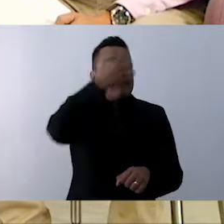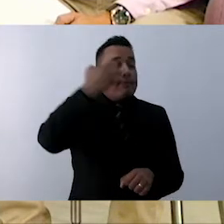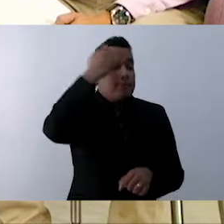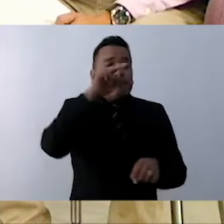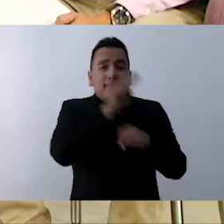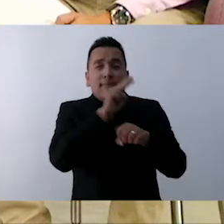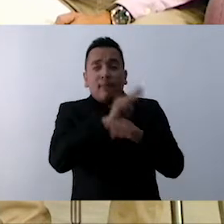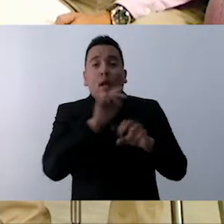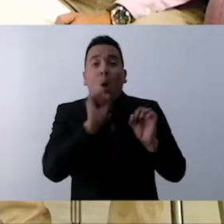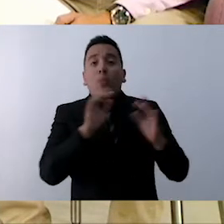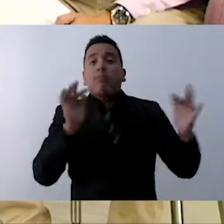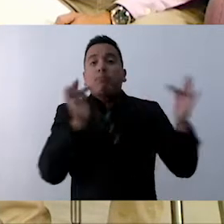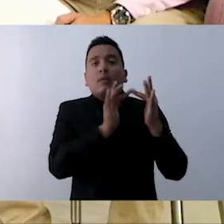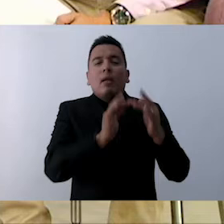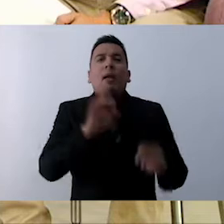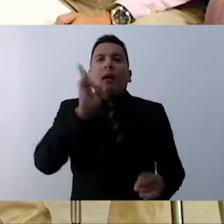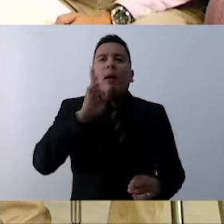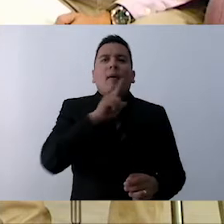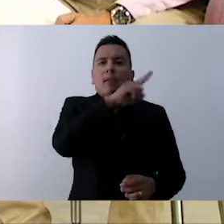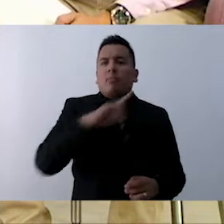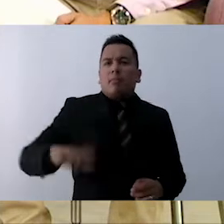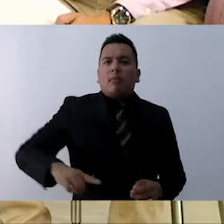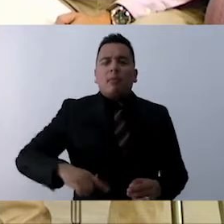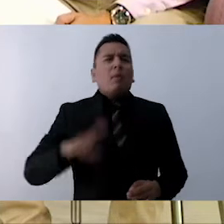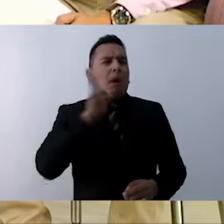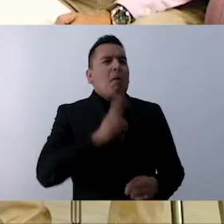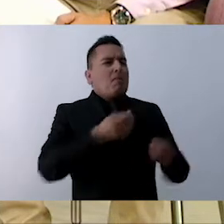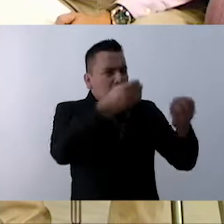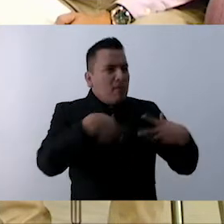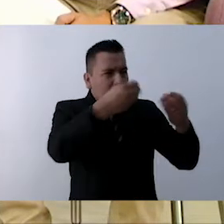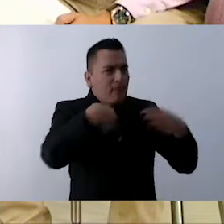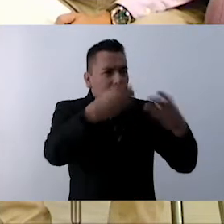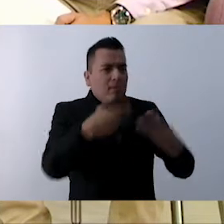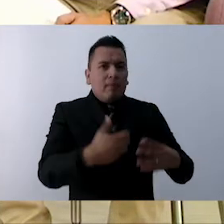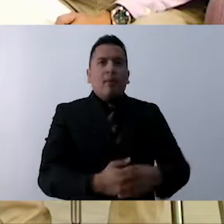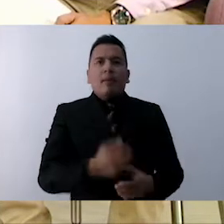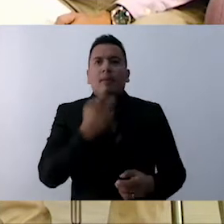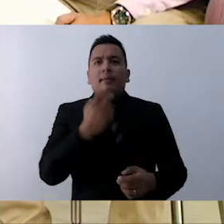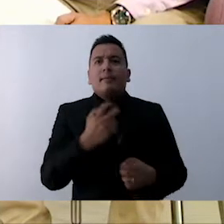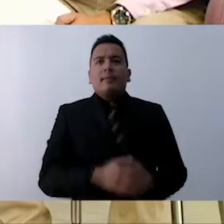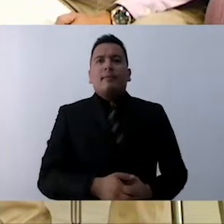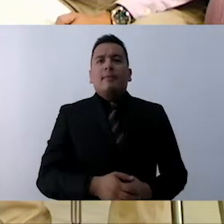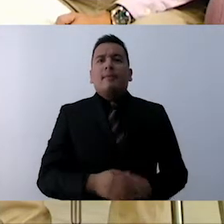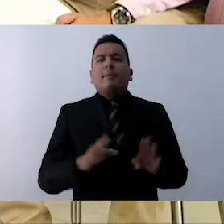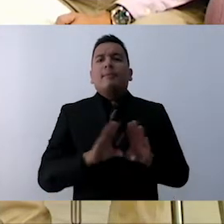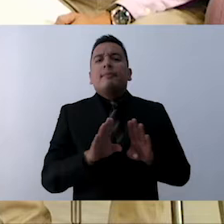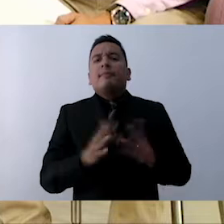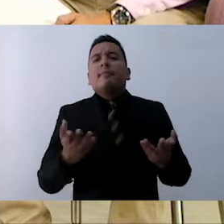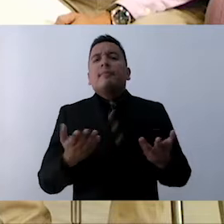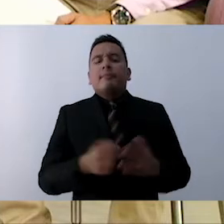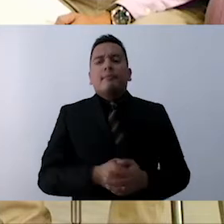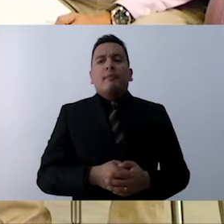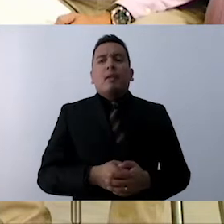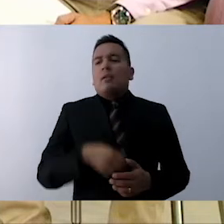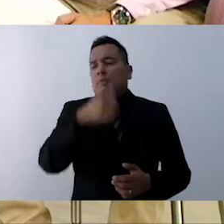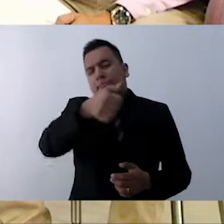es estar permanentemente conectado con la exigibilidad hacia a las y los gobernantes. Eso